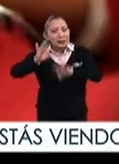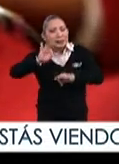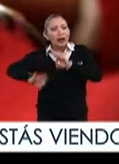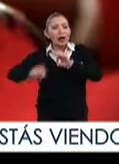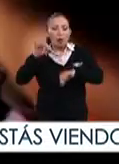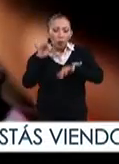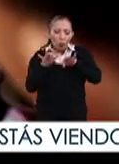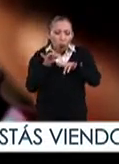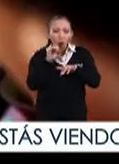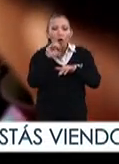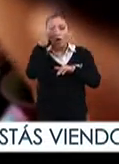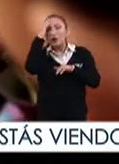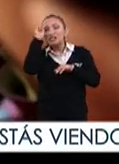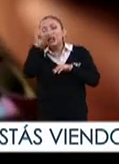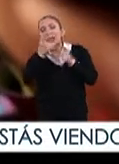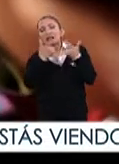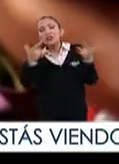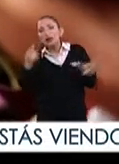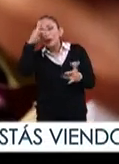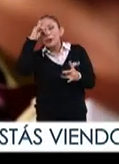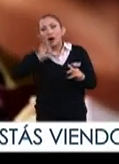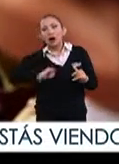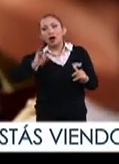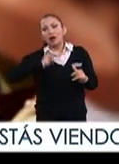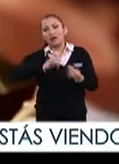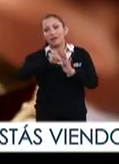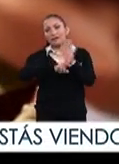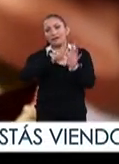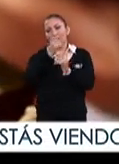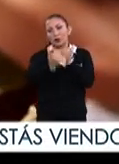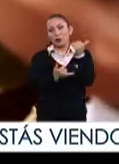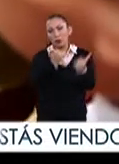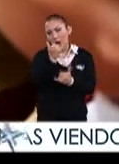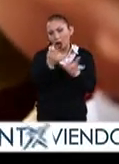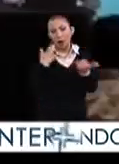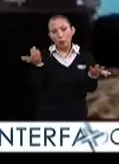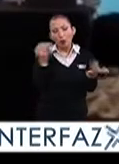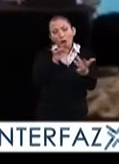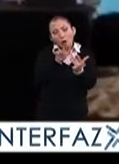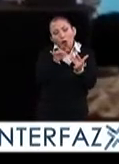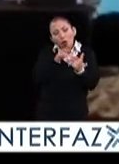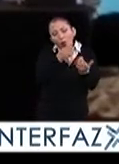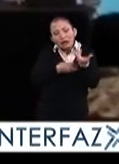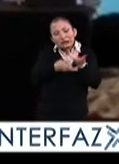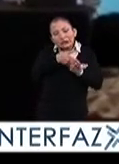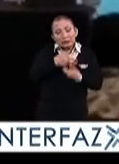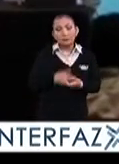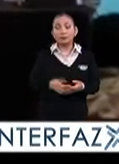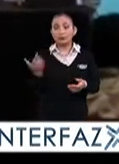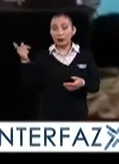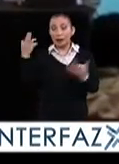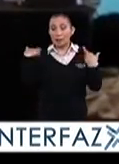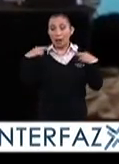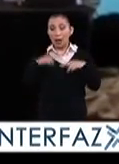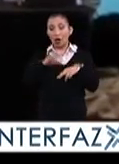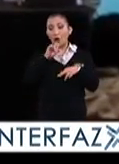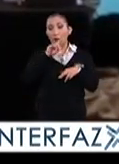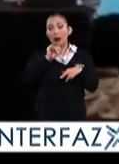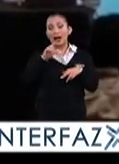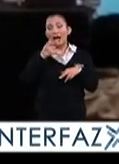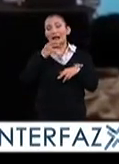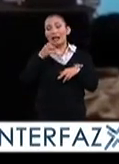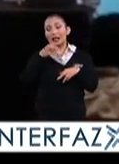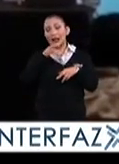programación, así como conocer leyendas de México precolombino a través de la creación del videojuego, es decir, tratar de interactuar. Por último, los académicos Omar